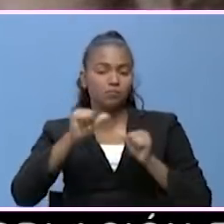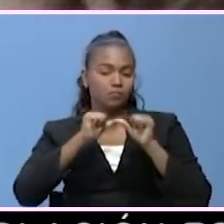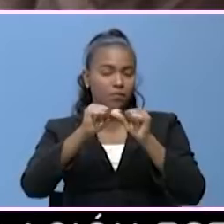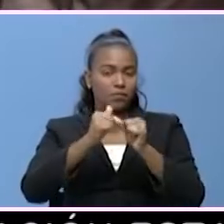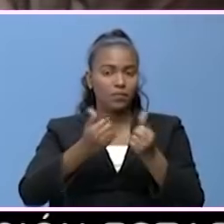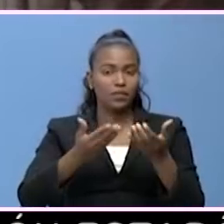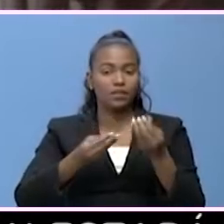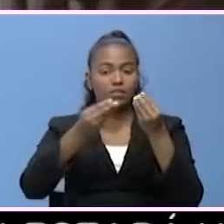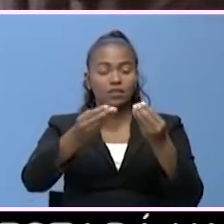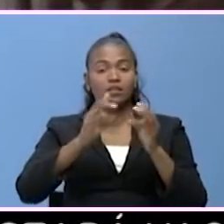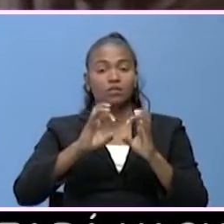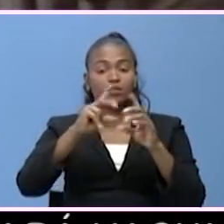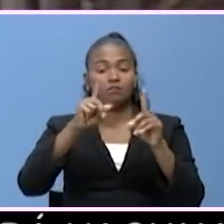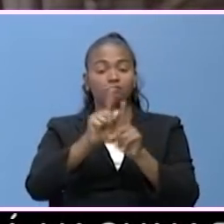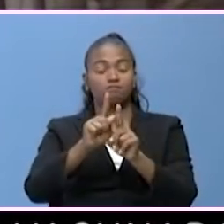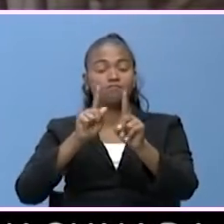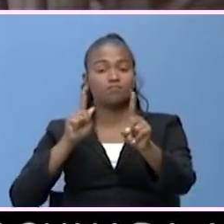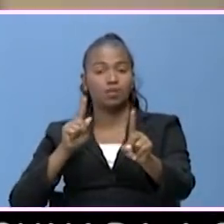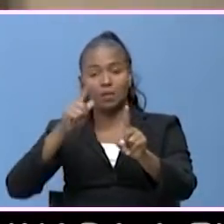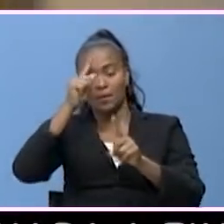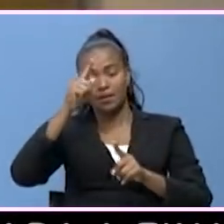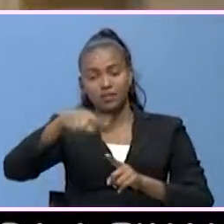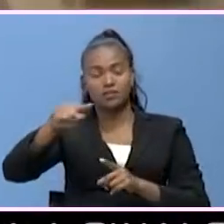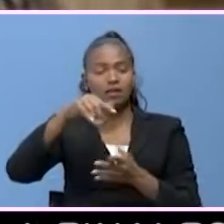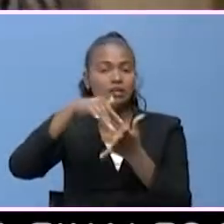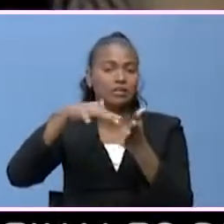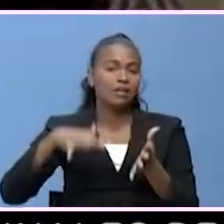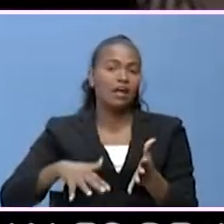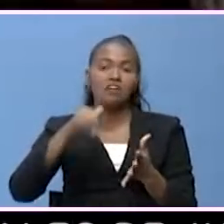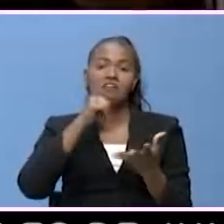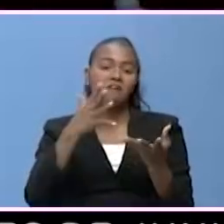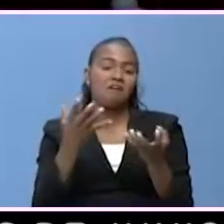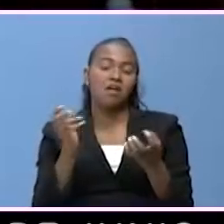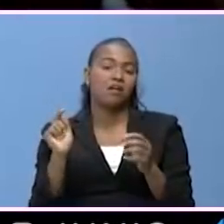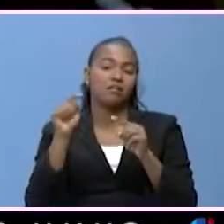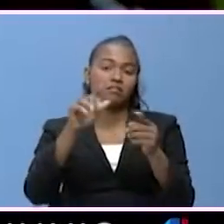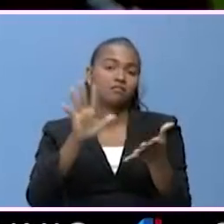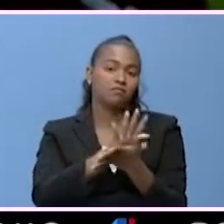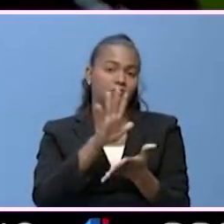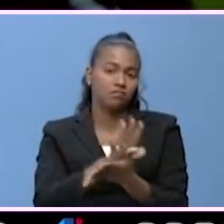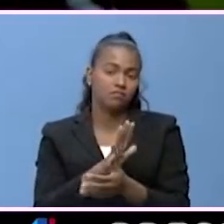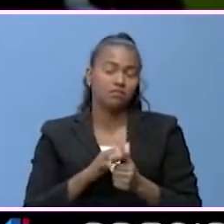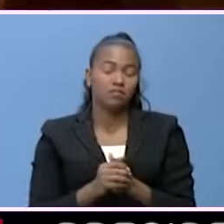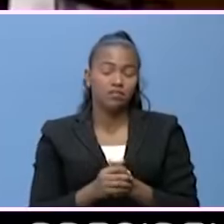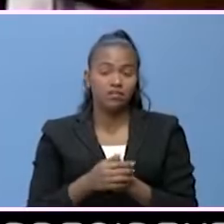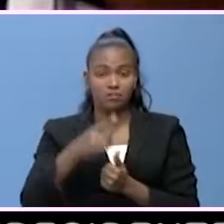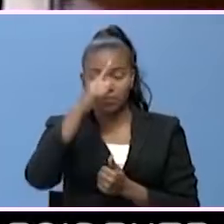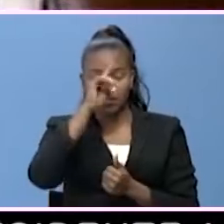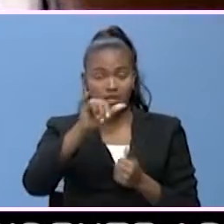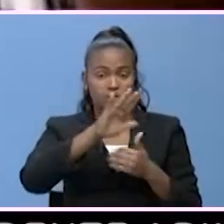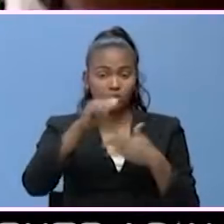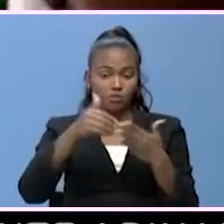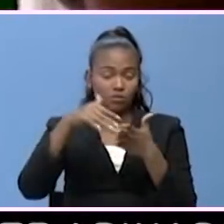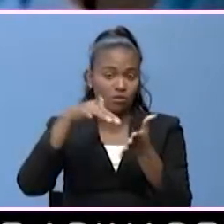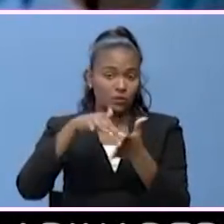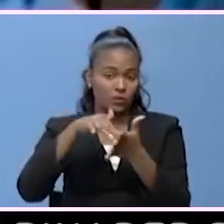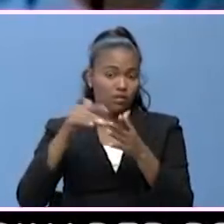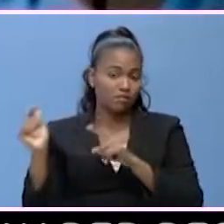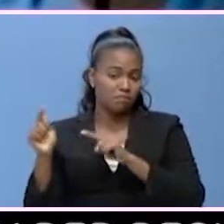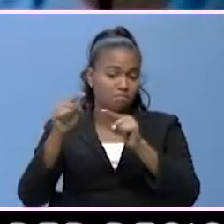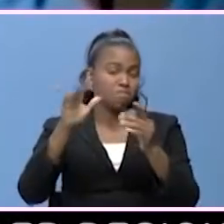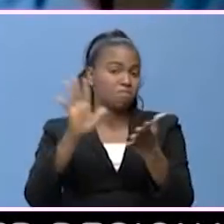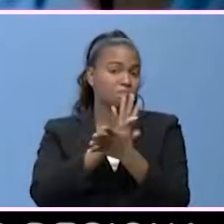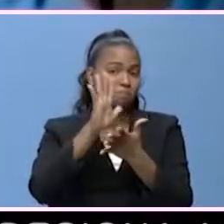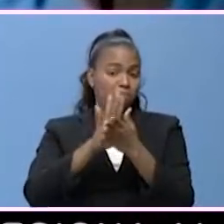ofreciendo educación a distancia para aquellos alumnos que no deseen ir a las aulas, ya que todo estudiante que acuda a